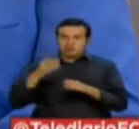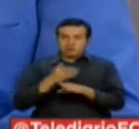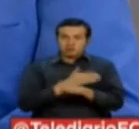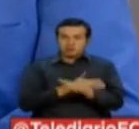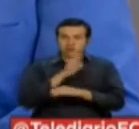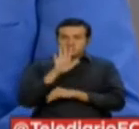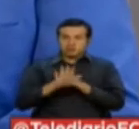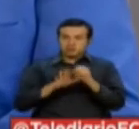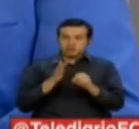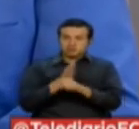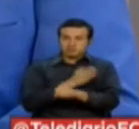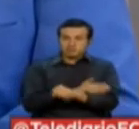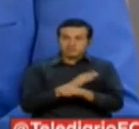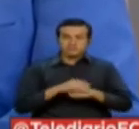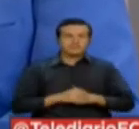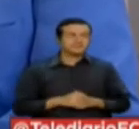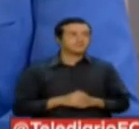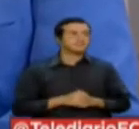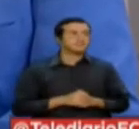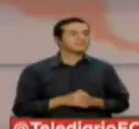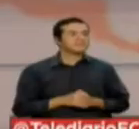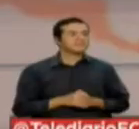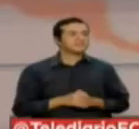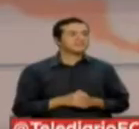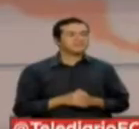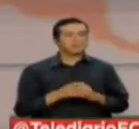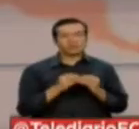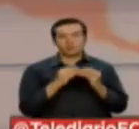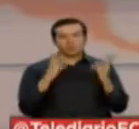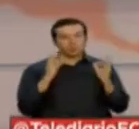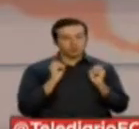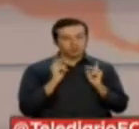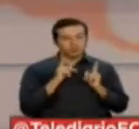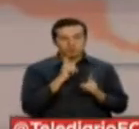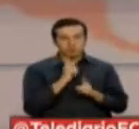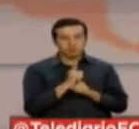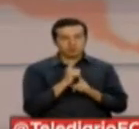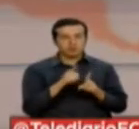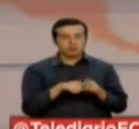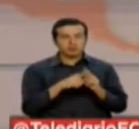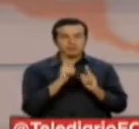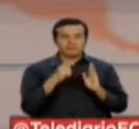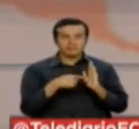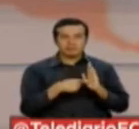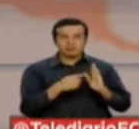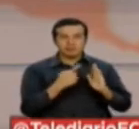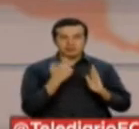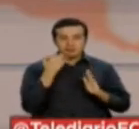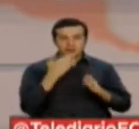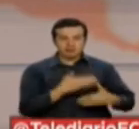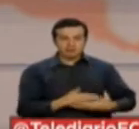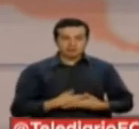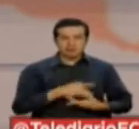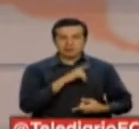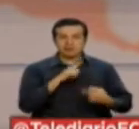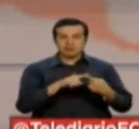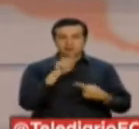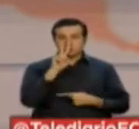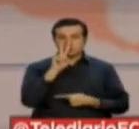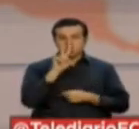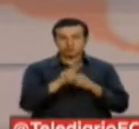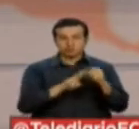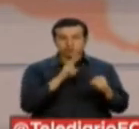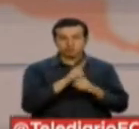de los 5 años de edad. La verdad es que hay una ventana de oportunidad que son los primeros 1000 días de vida, hasta los 2 años